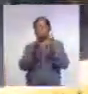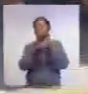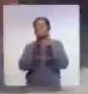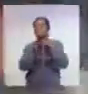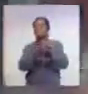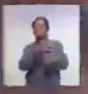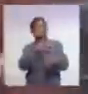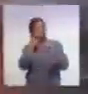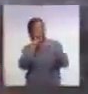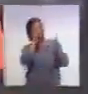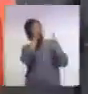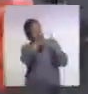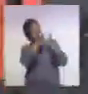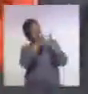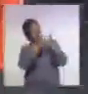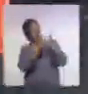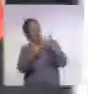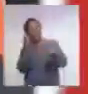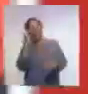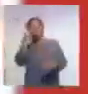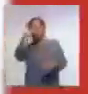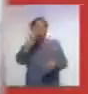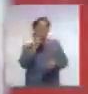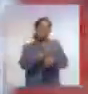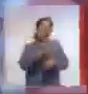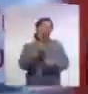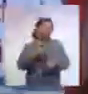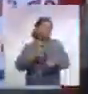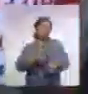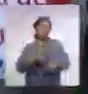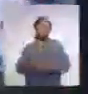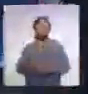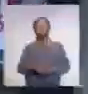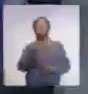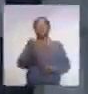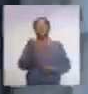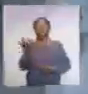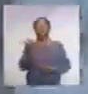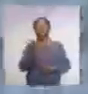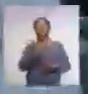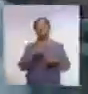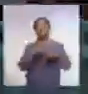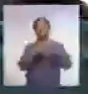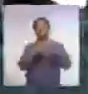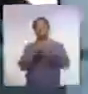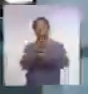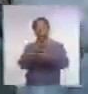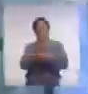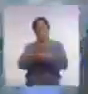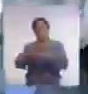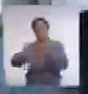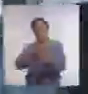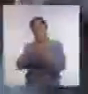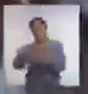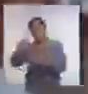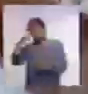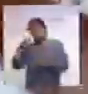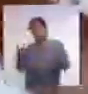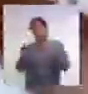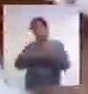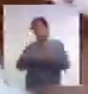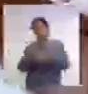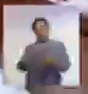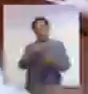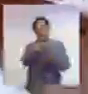mismo. Asimismo, la colaboración con los gobiernos de las entidades federativas y la Ciudad de México en materia de diseño y operación